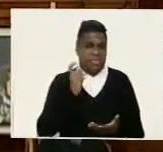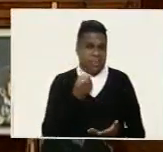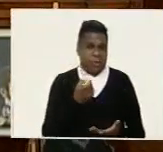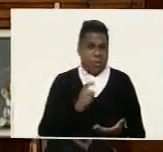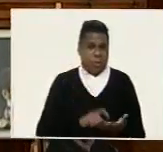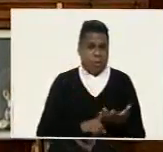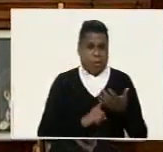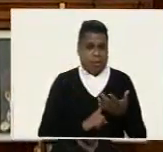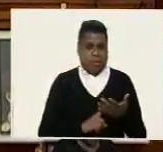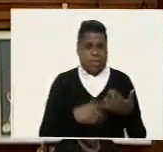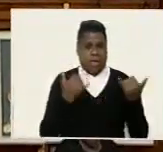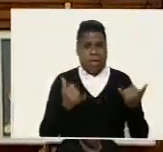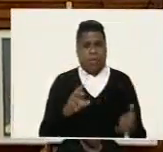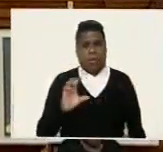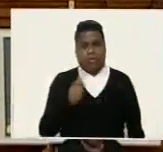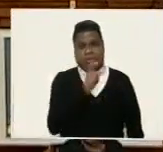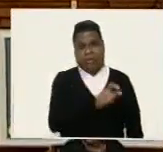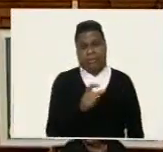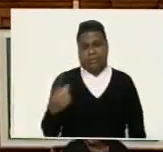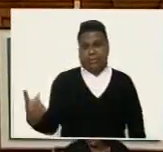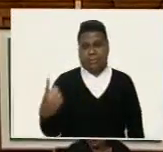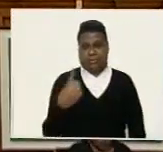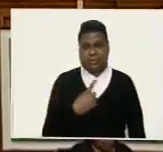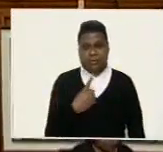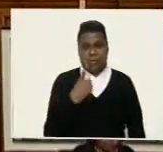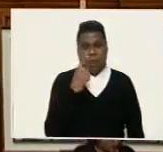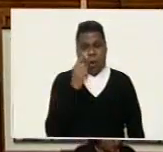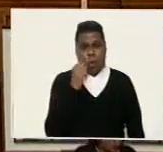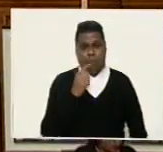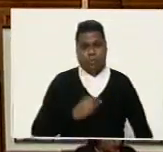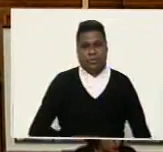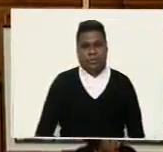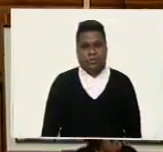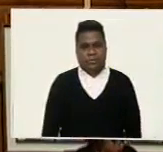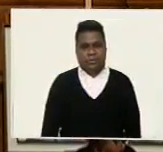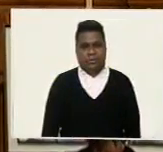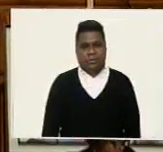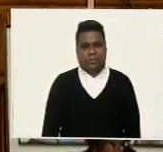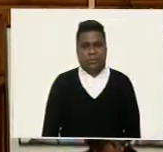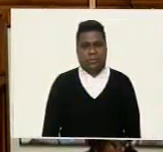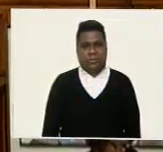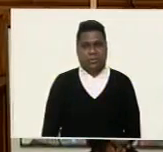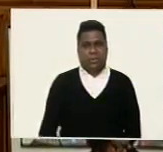Tiene la palabra Temístocles Salazar.